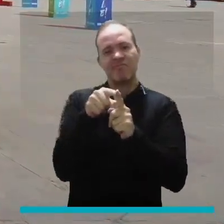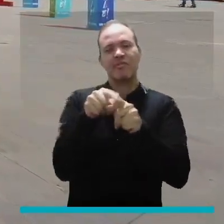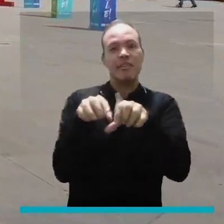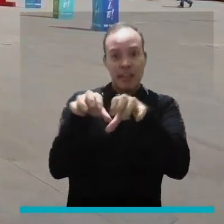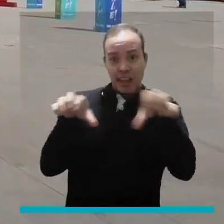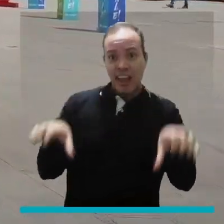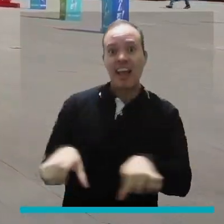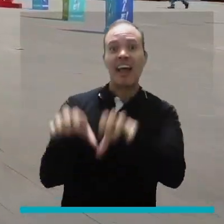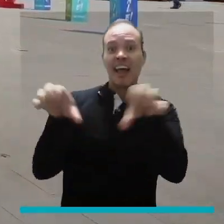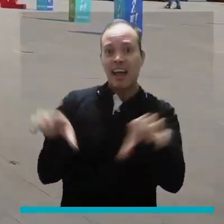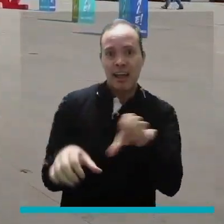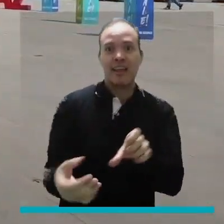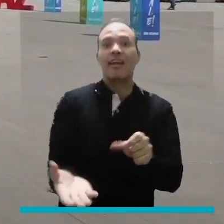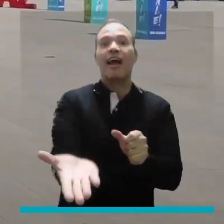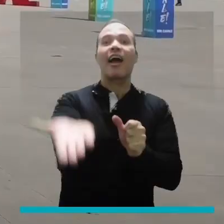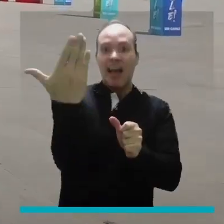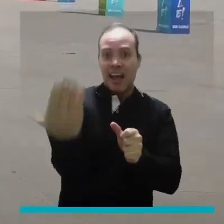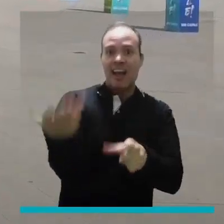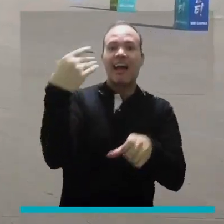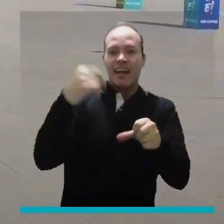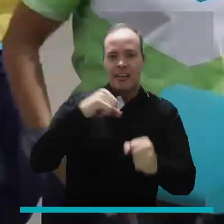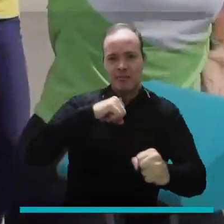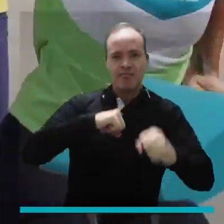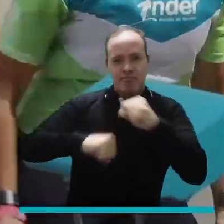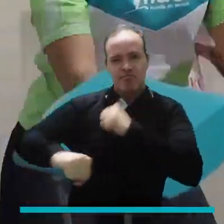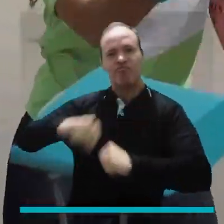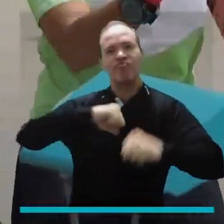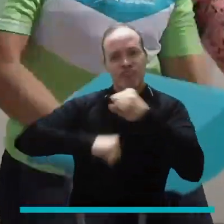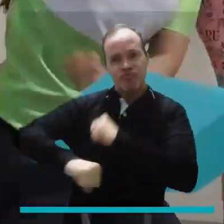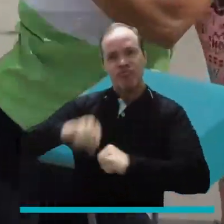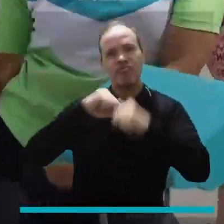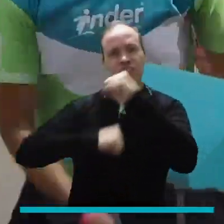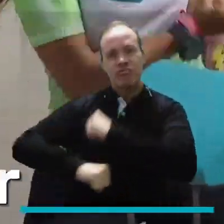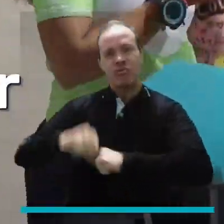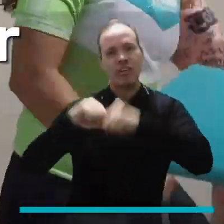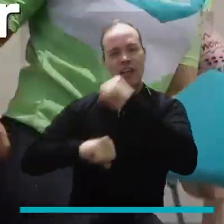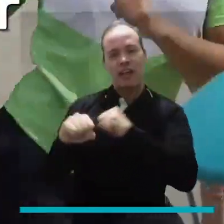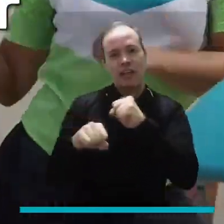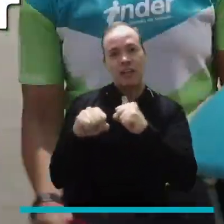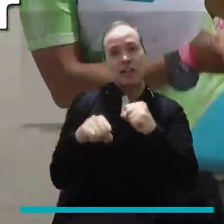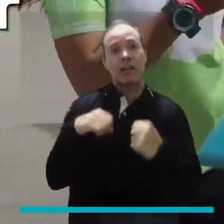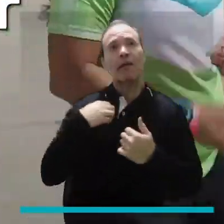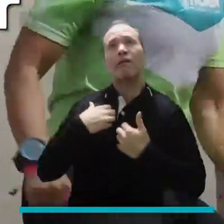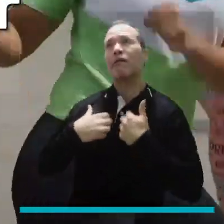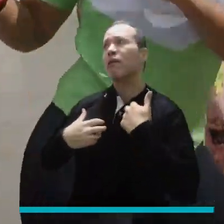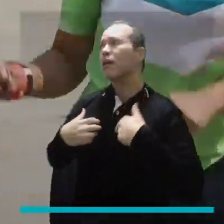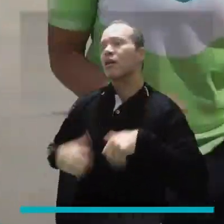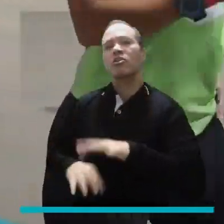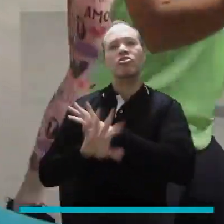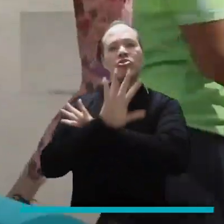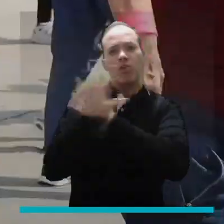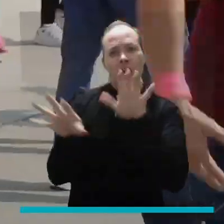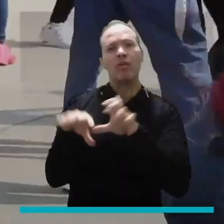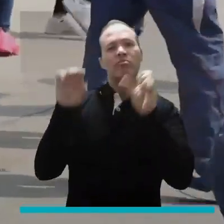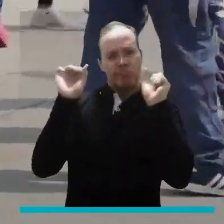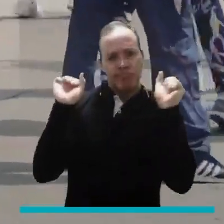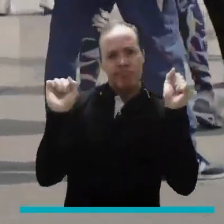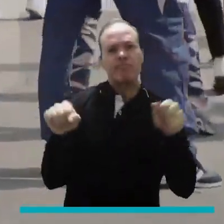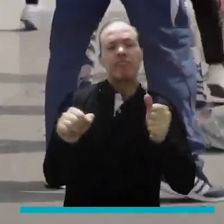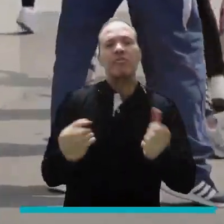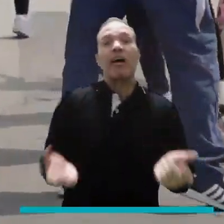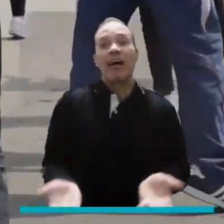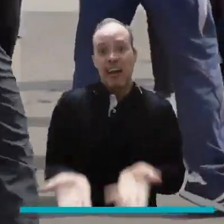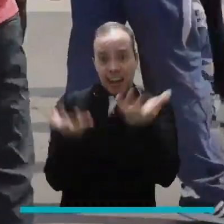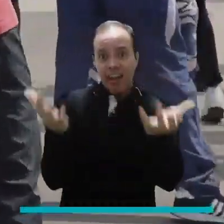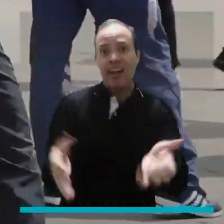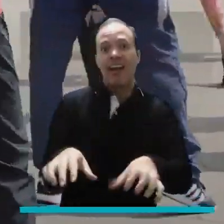Hágale que empiece el movimiento. Hágale que hay que vencer los miedos.